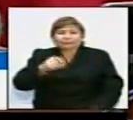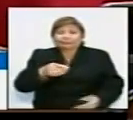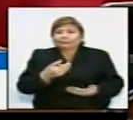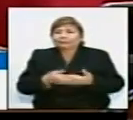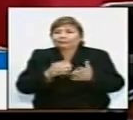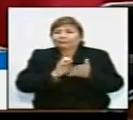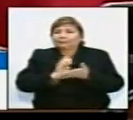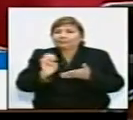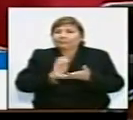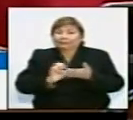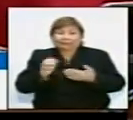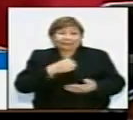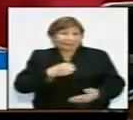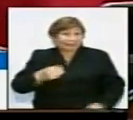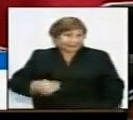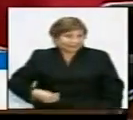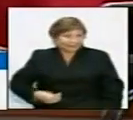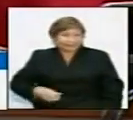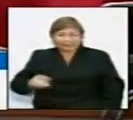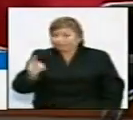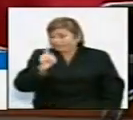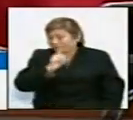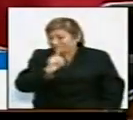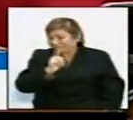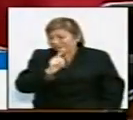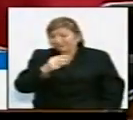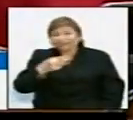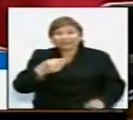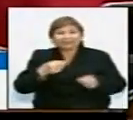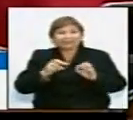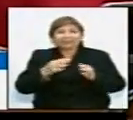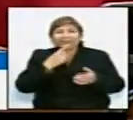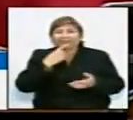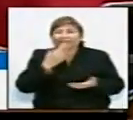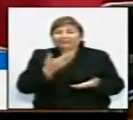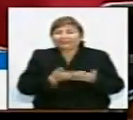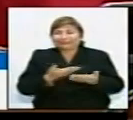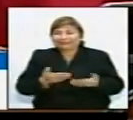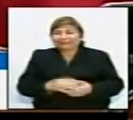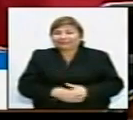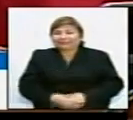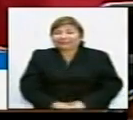la estructura del ministerio no permite que eso sea así.